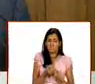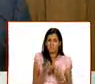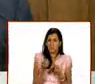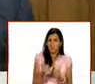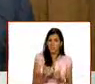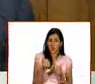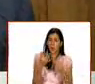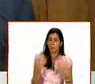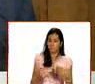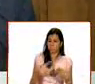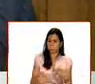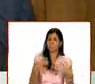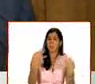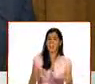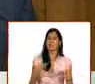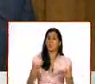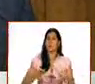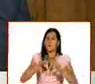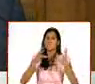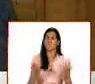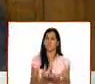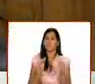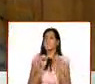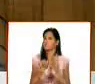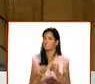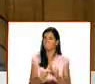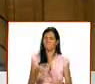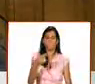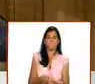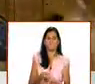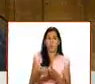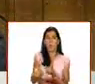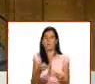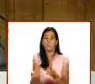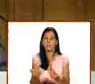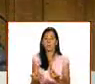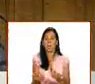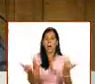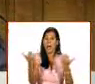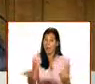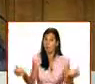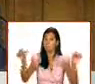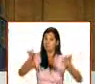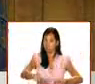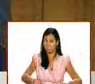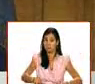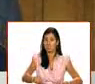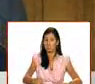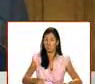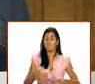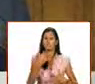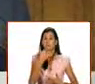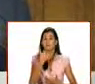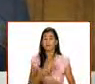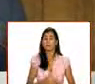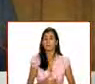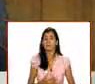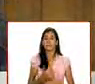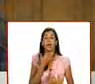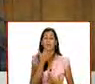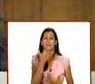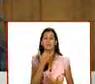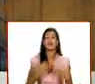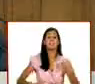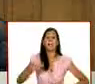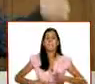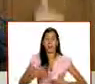recursos naturales del mundo para mantener un imperio que está en decadencia, pero que está aspirando sus zarpazos